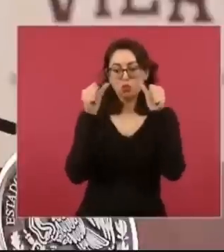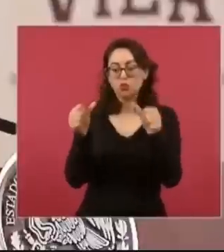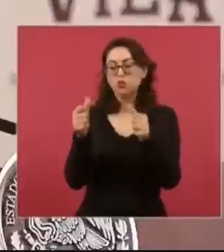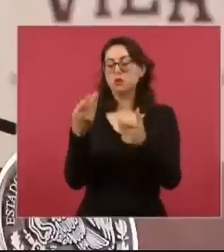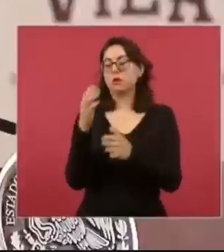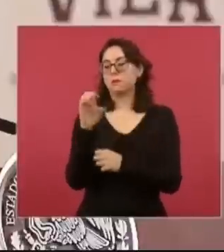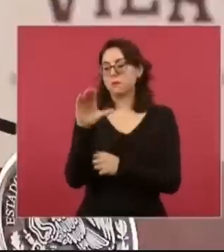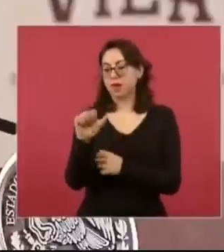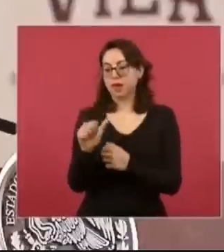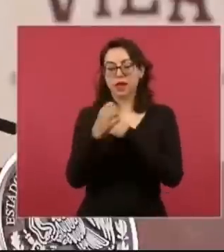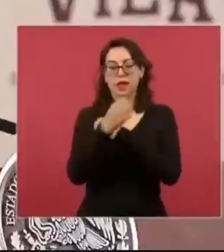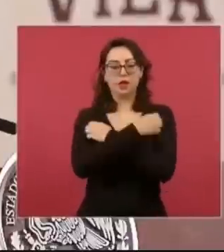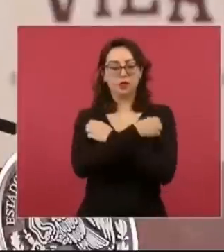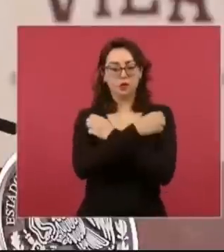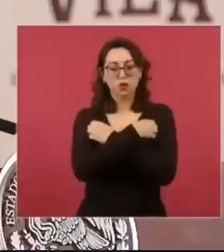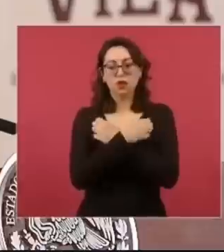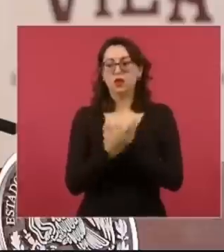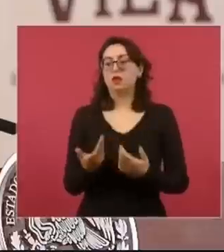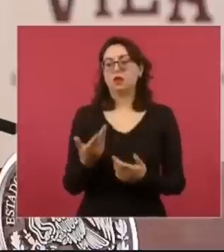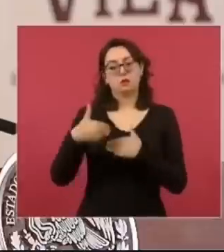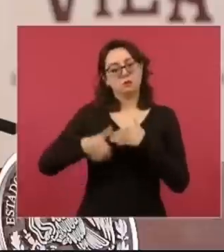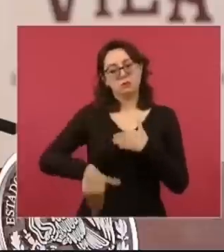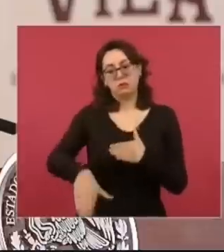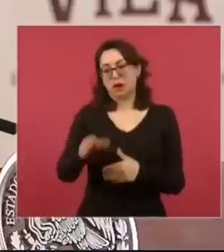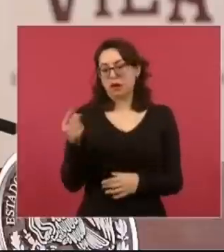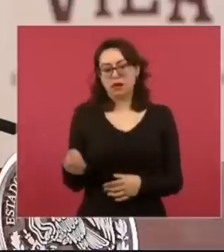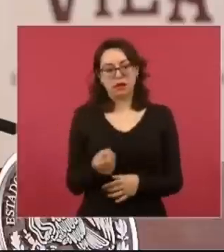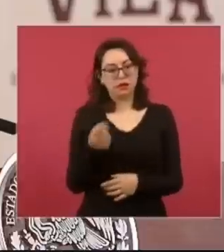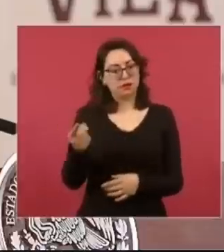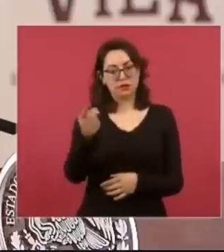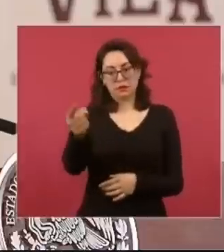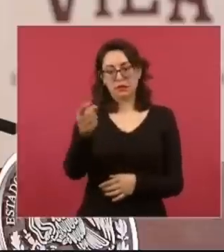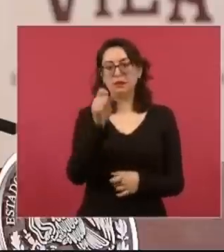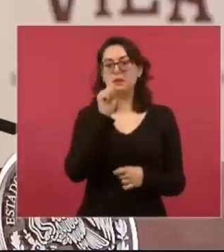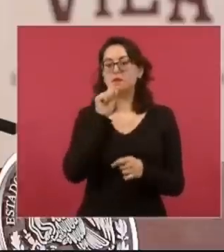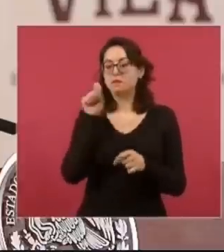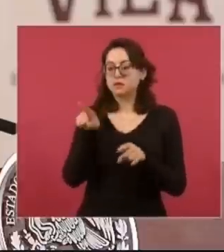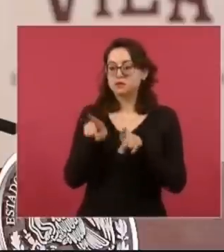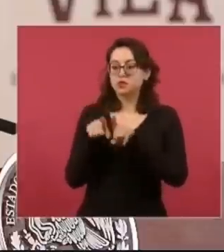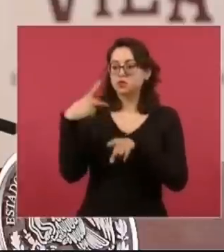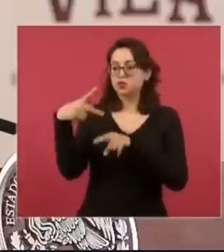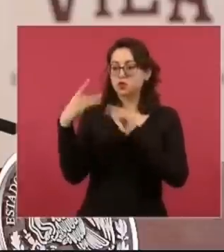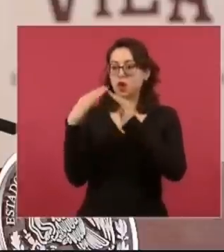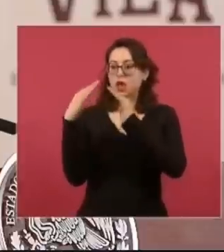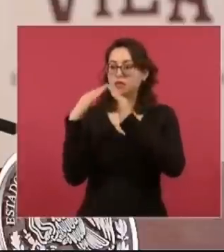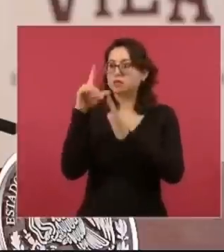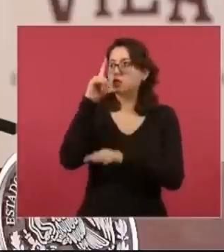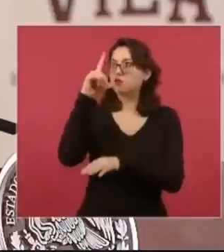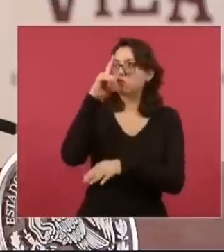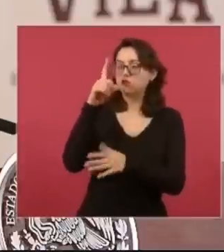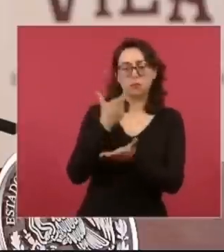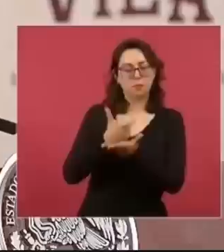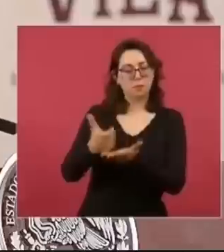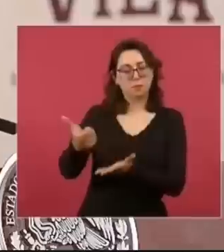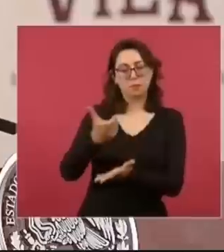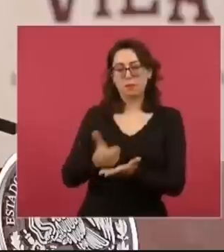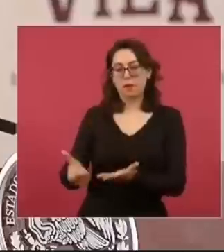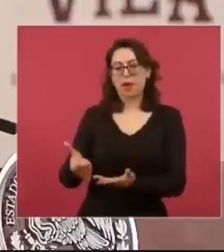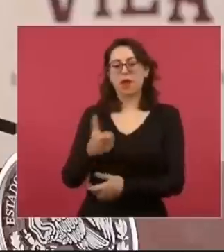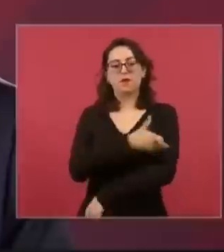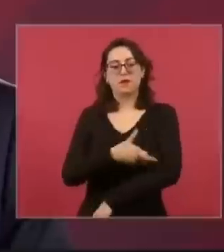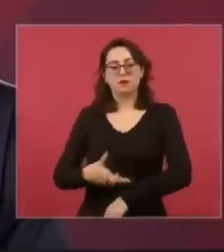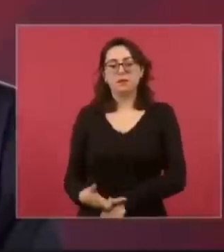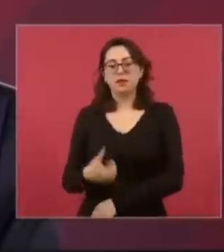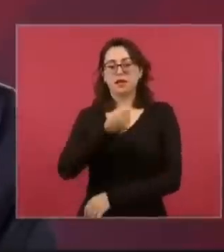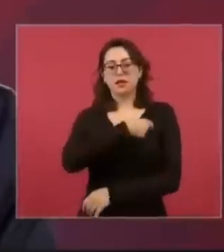becas para la educación medidas vitalicias pago de consumo de energía eléctrica seguro de salud para las familias y medidas